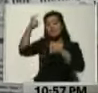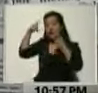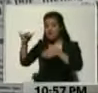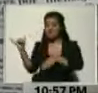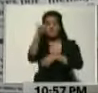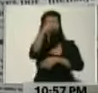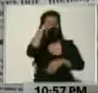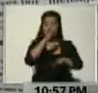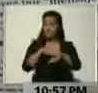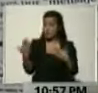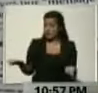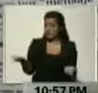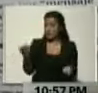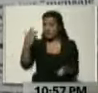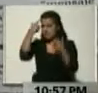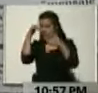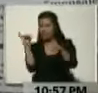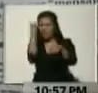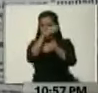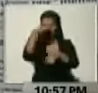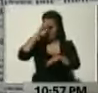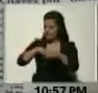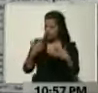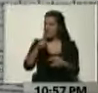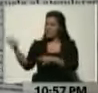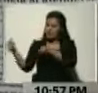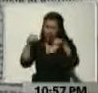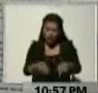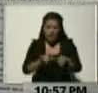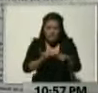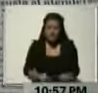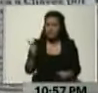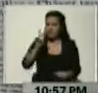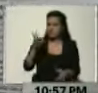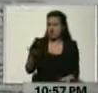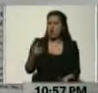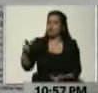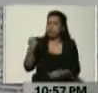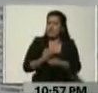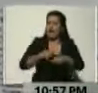Capriles cuestiona viaje de Chávez a Cuba. Uno debe atenderse en el país donde gobierna.